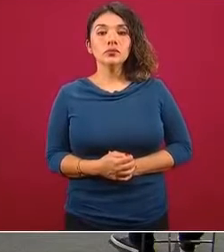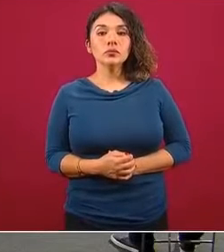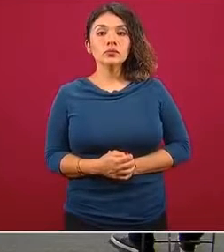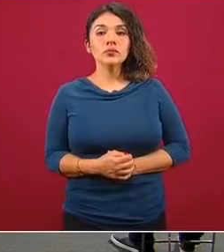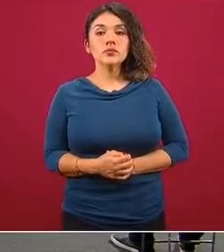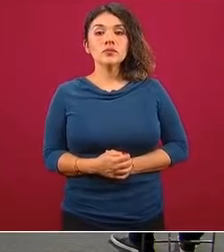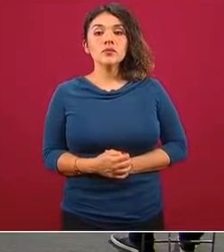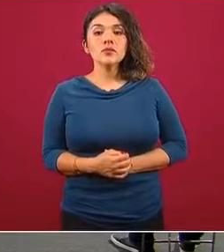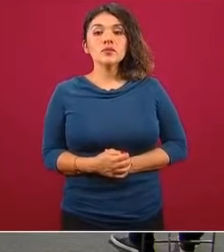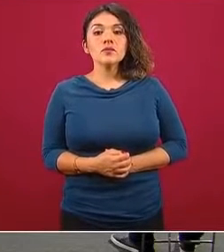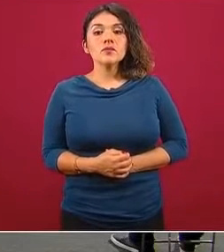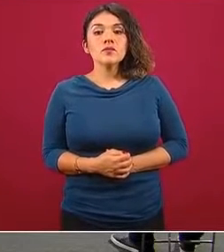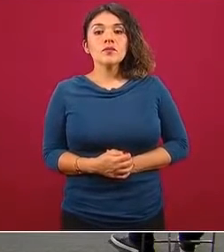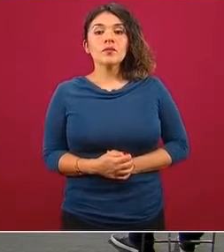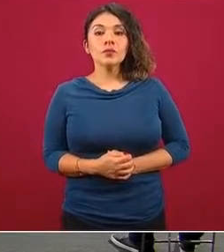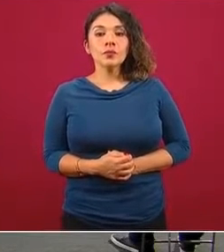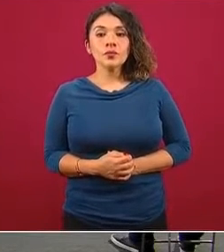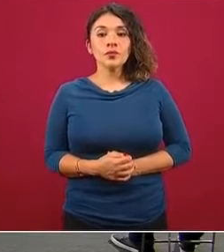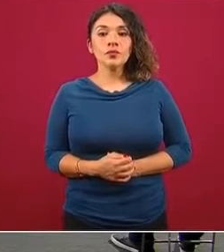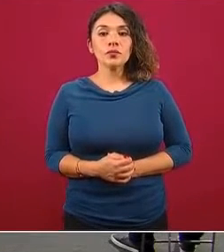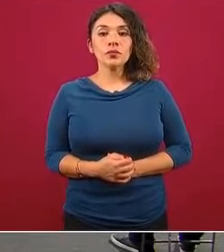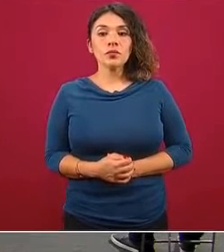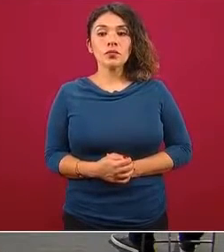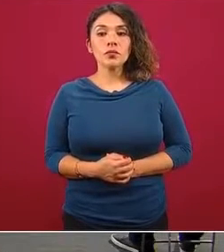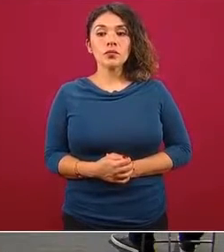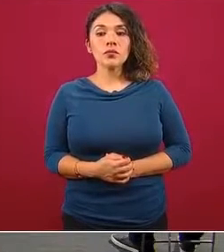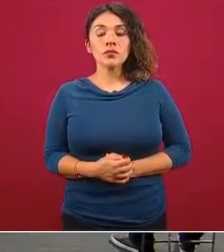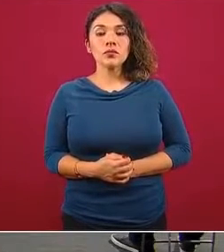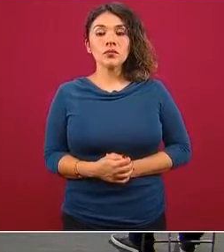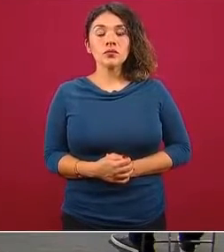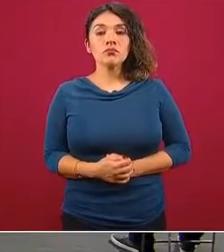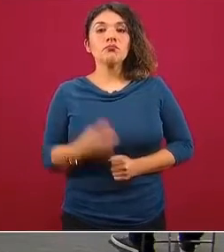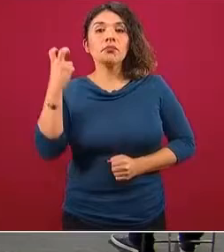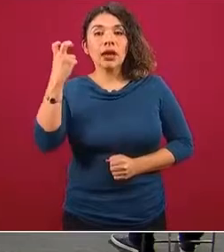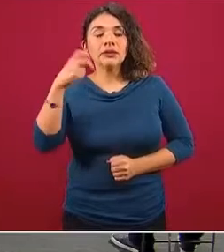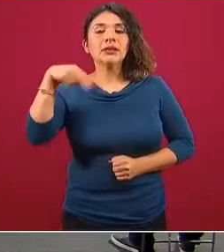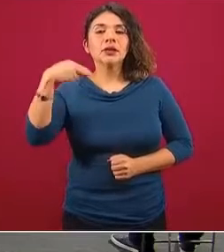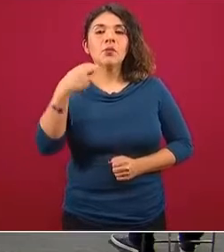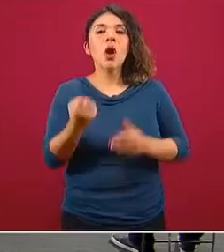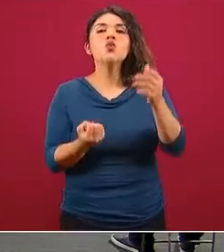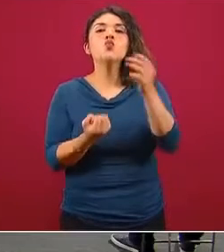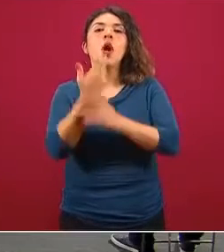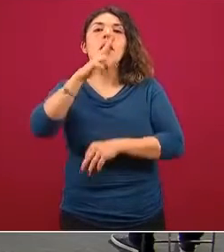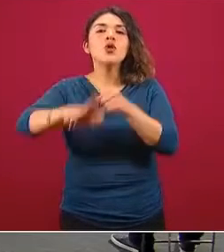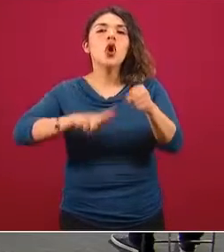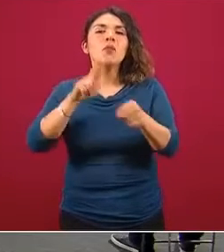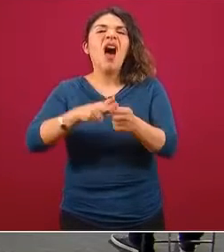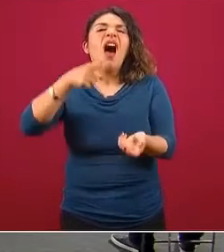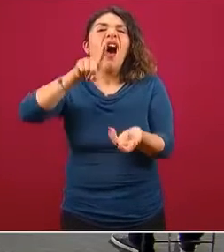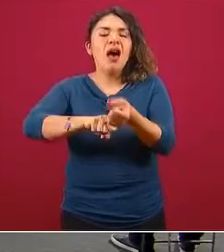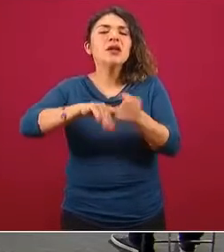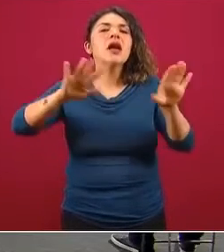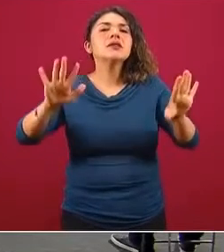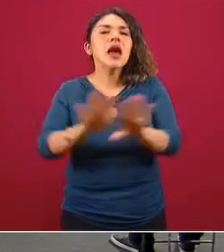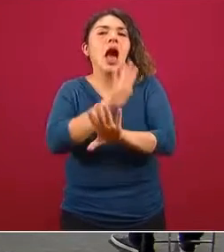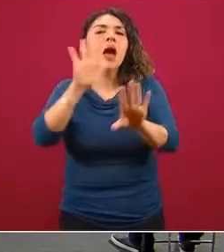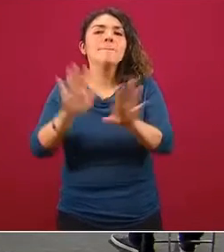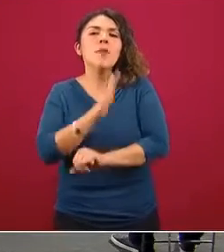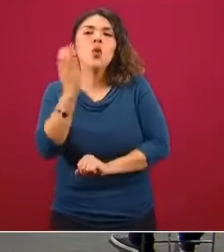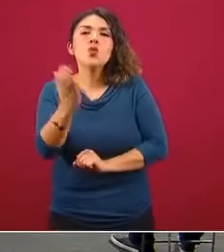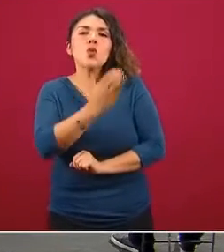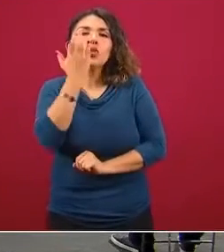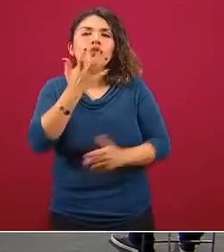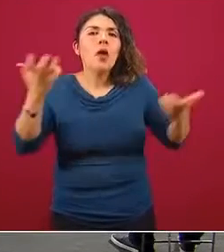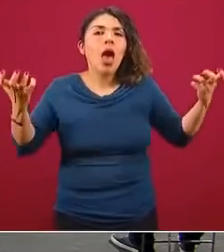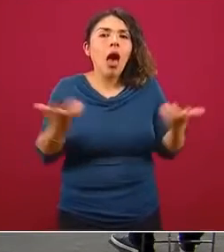Tenemos esto que hemos llamado la nueva normalidad, implica el cambio de estas prácticas de la que he hablado